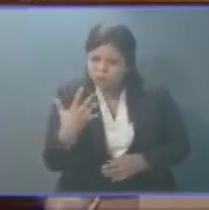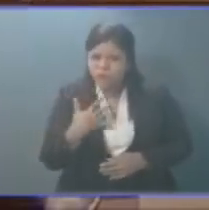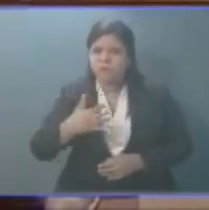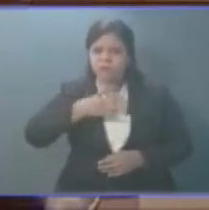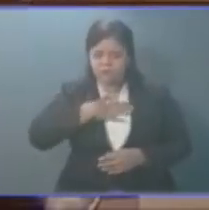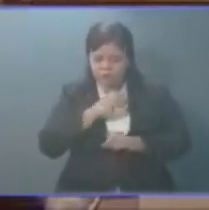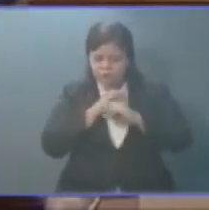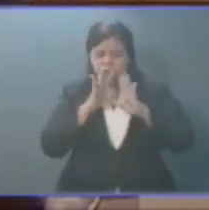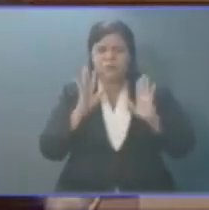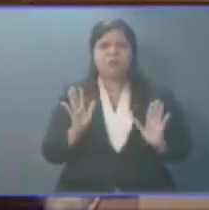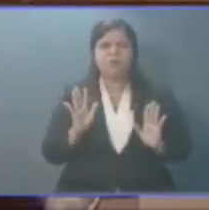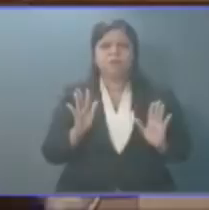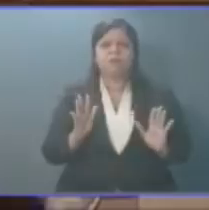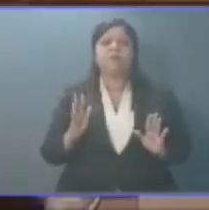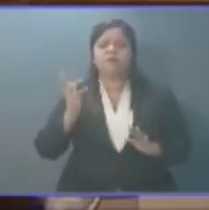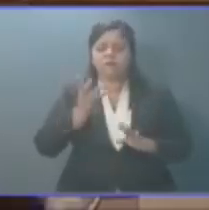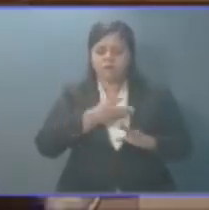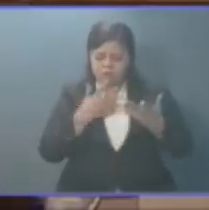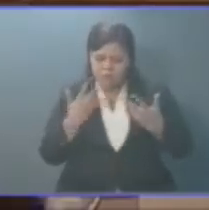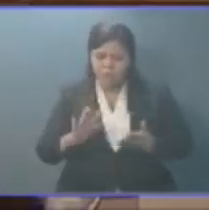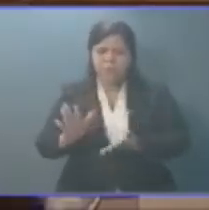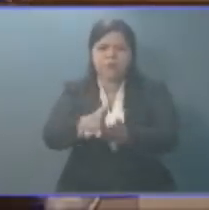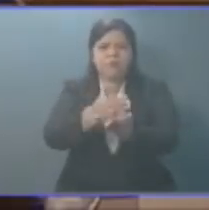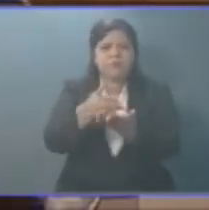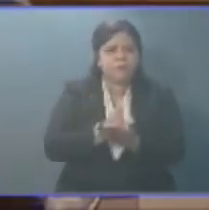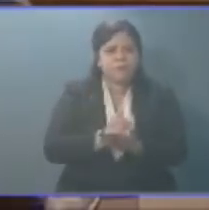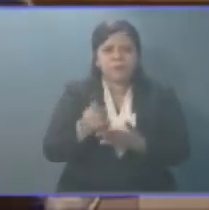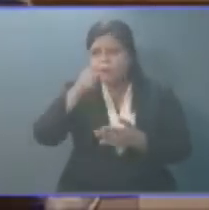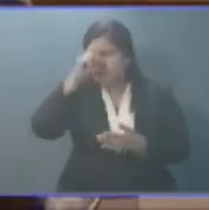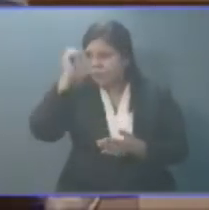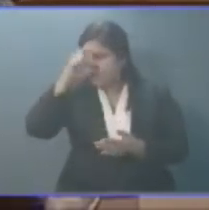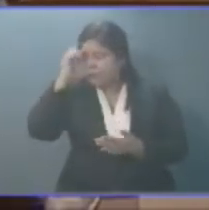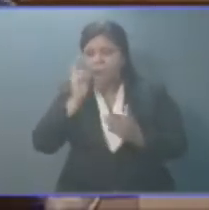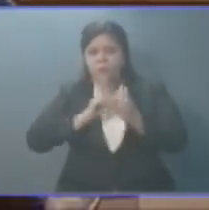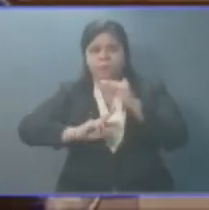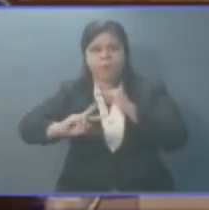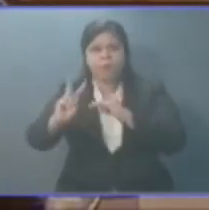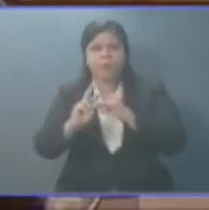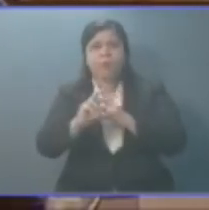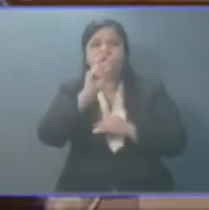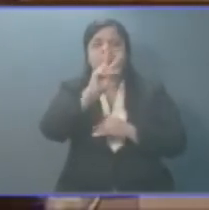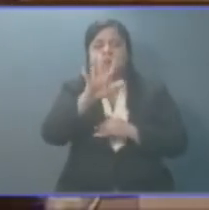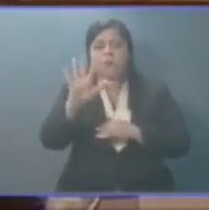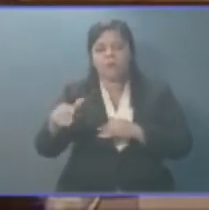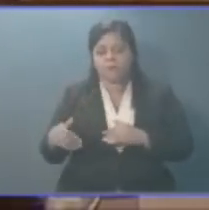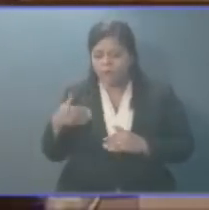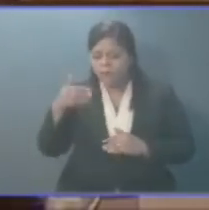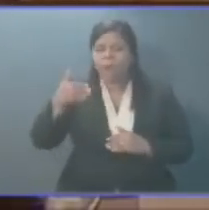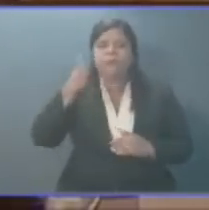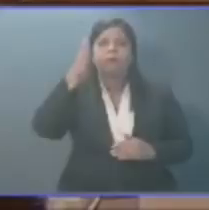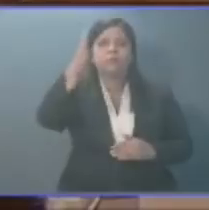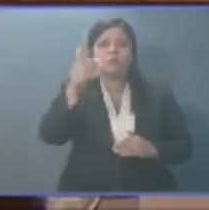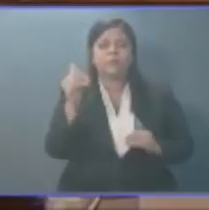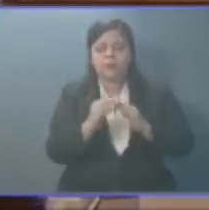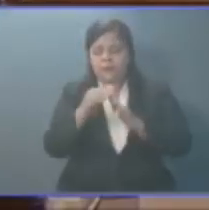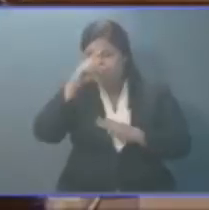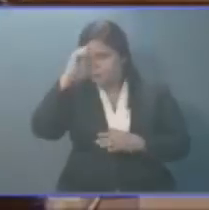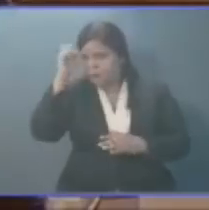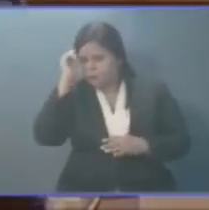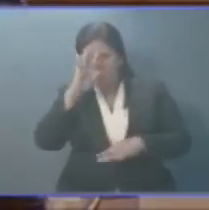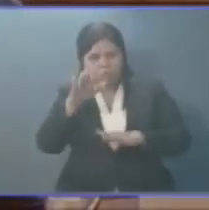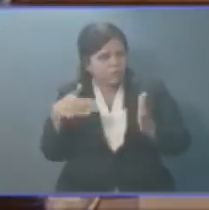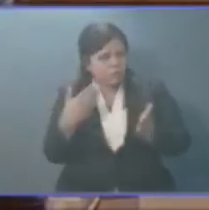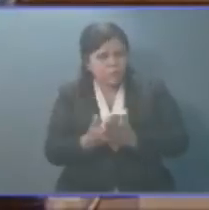lo contrario. Lo hemos socializado y lo hemos trabajado con una visión de 25 años y de trabajar con todos los sectores y